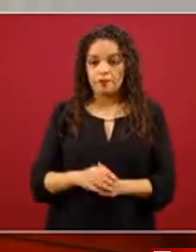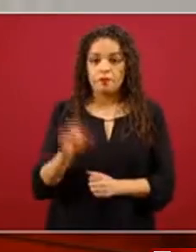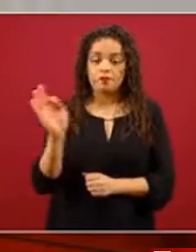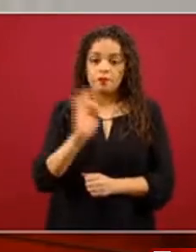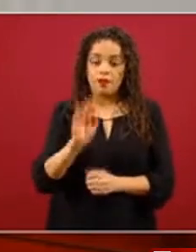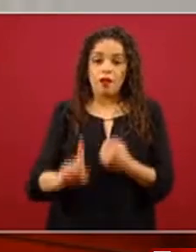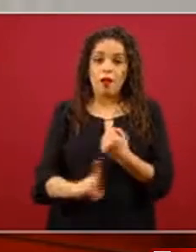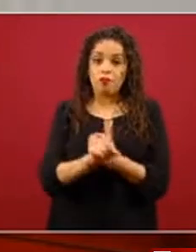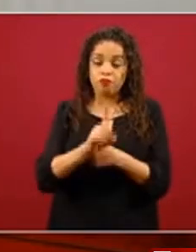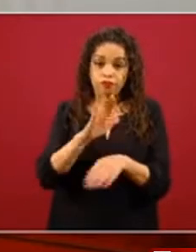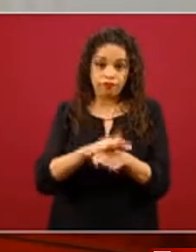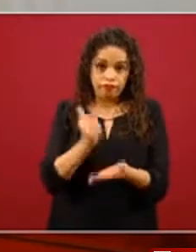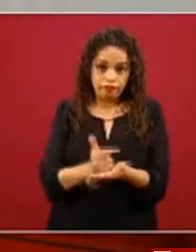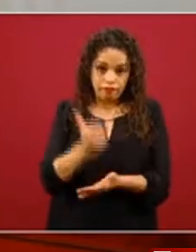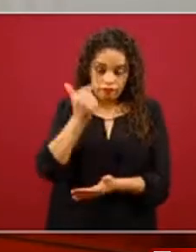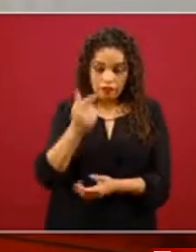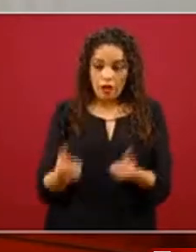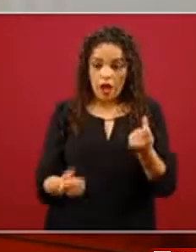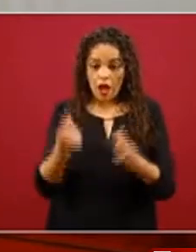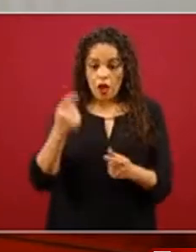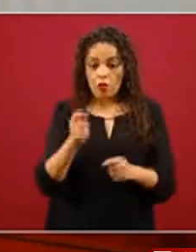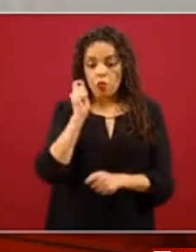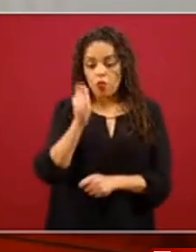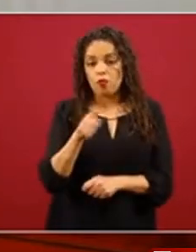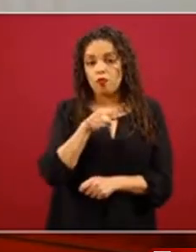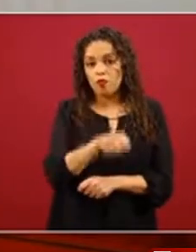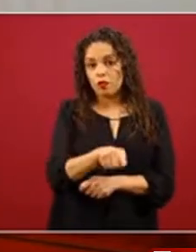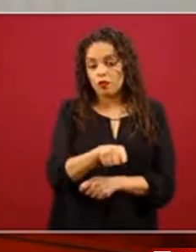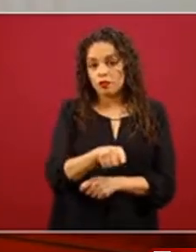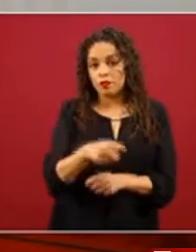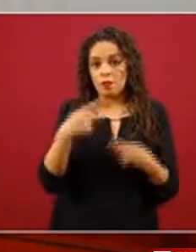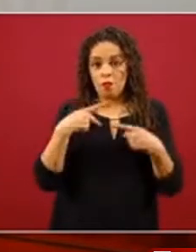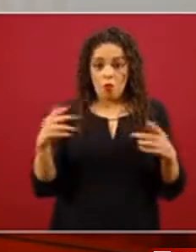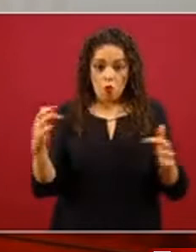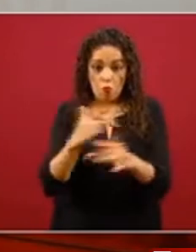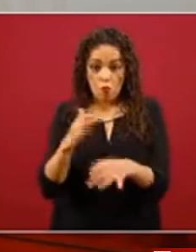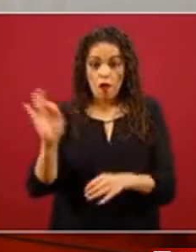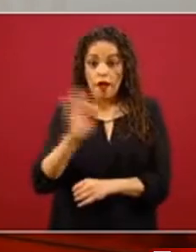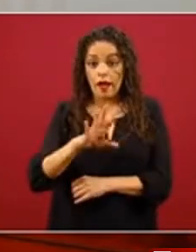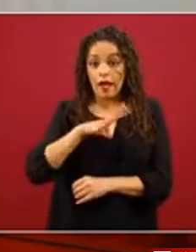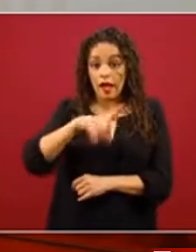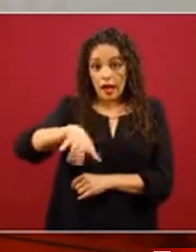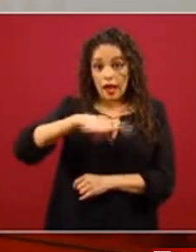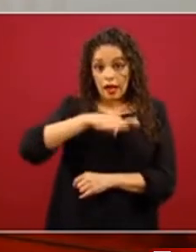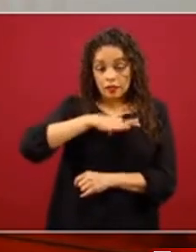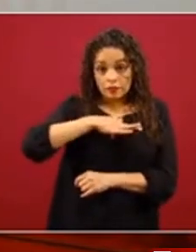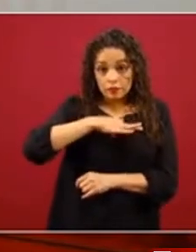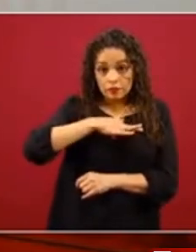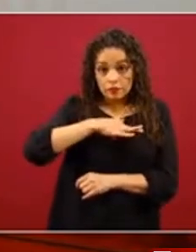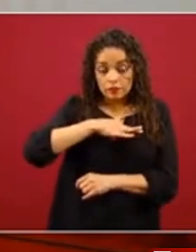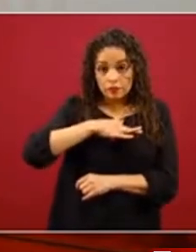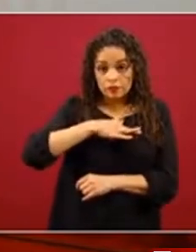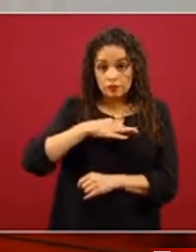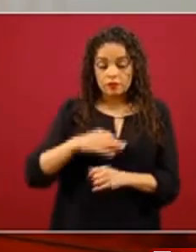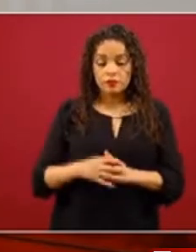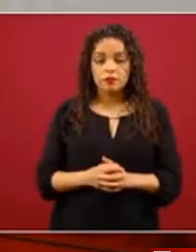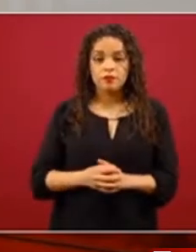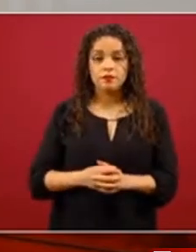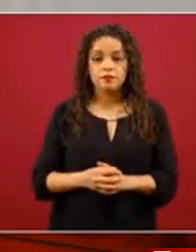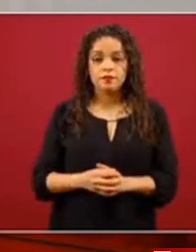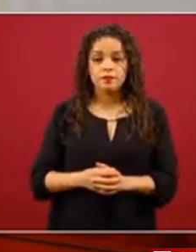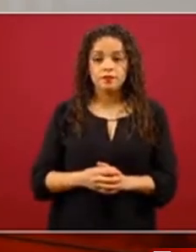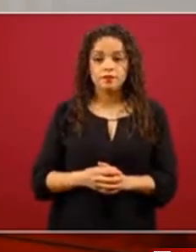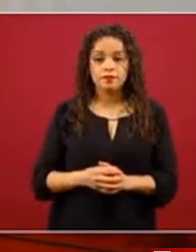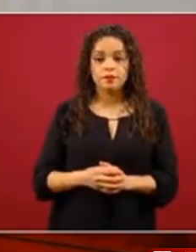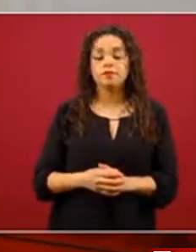sus comorbilidades, si llegasen a presentar la infección, pudiesen tener infecciones con una